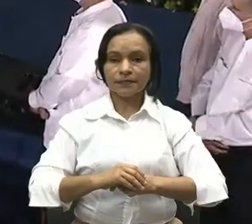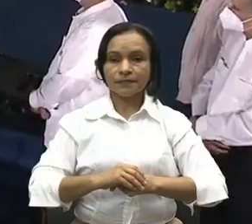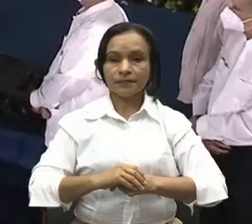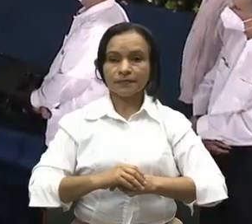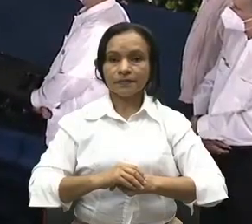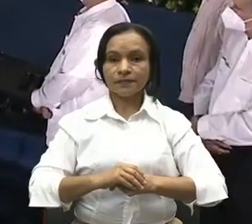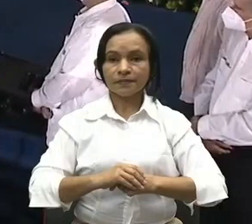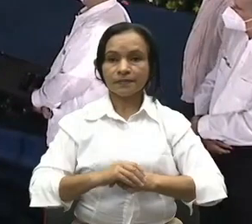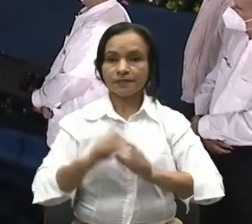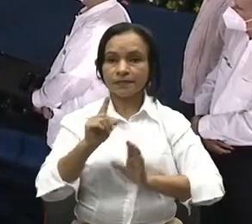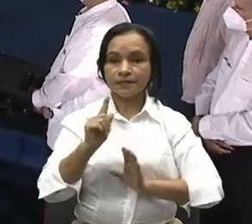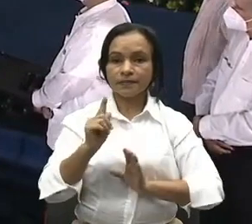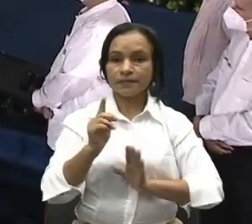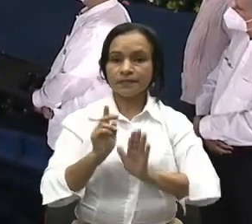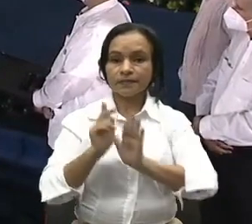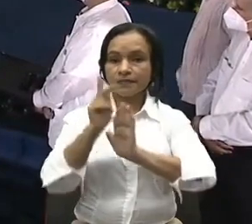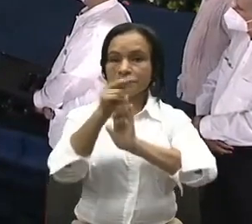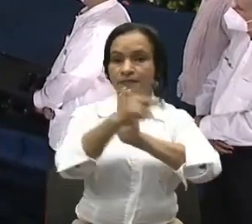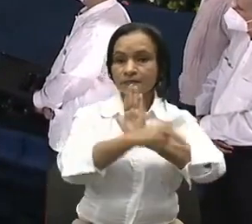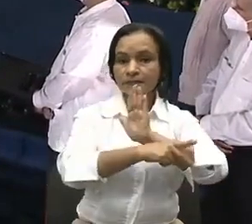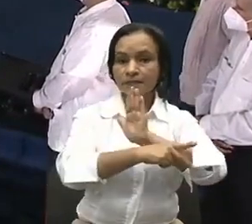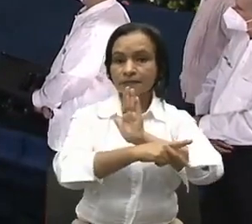mientras nosotros, países